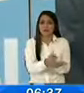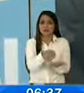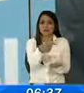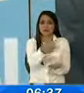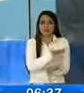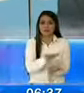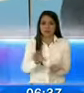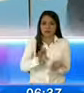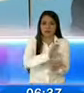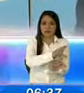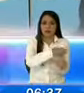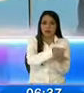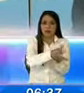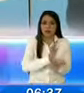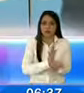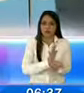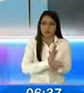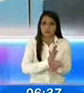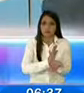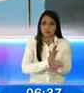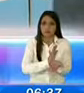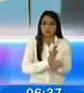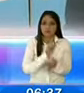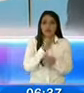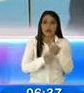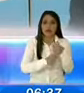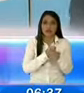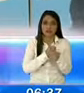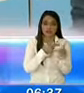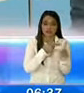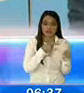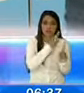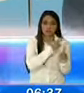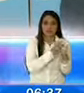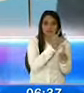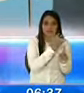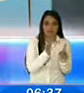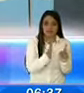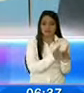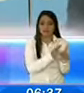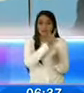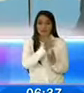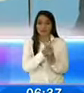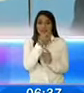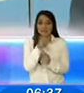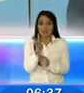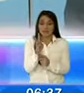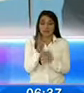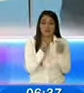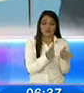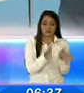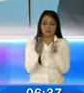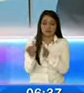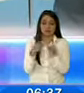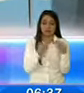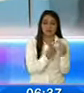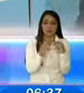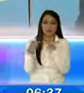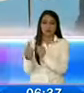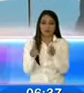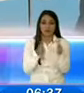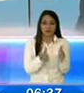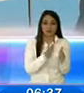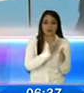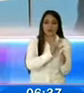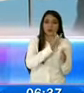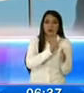semana para todos los del año 2015 para los del año 2016 vamos a hacer dos grupos el primer grupo 24